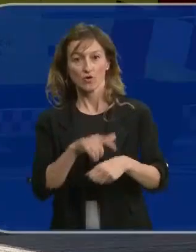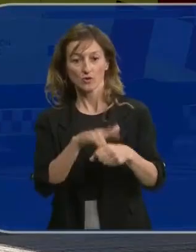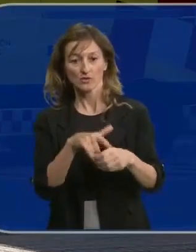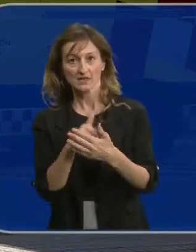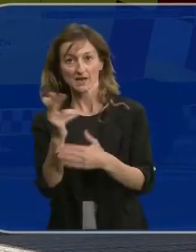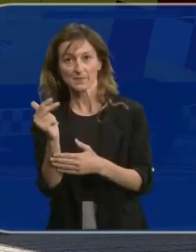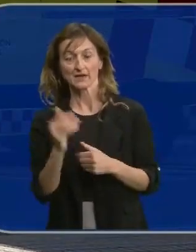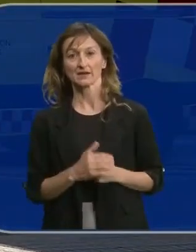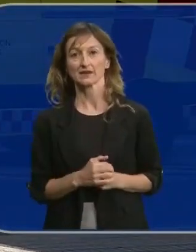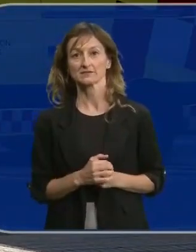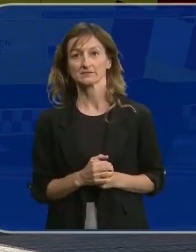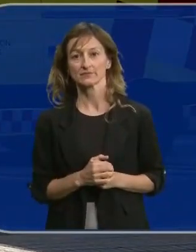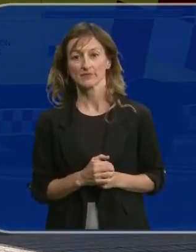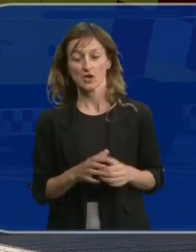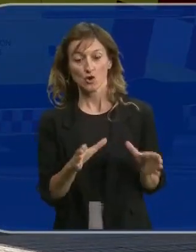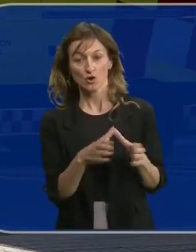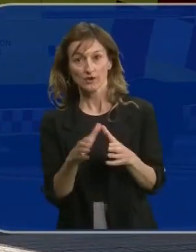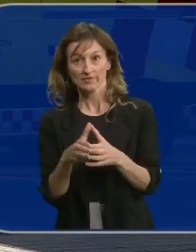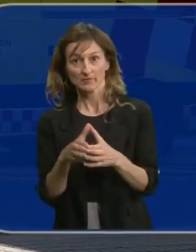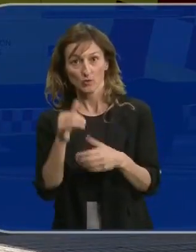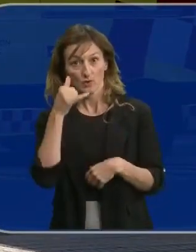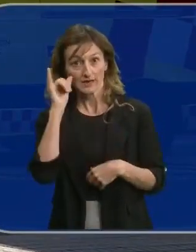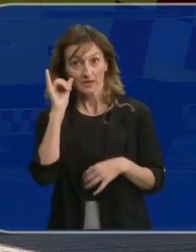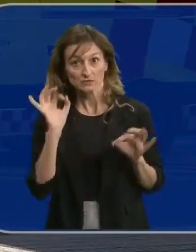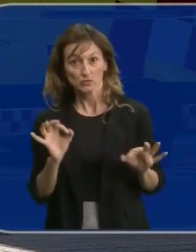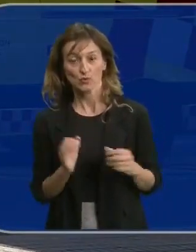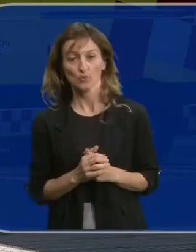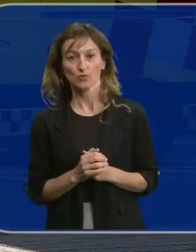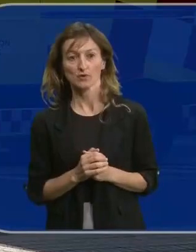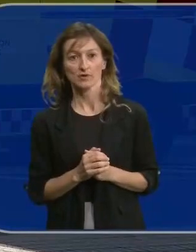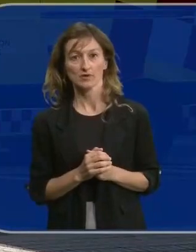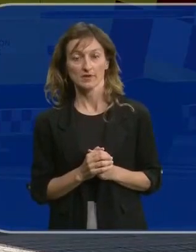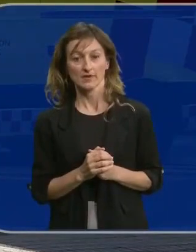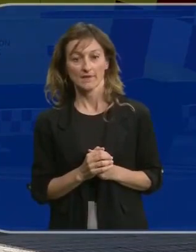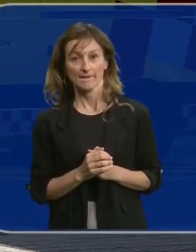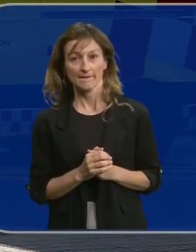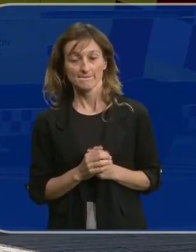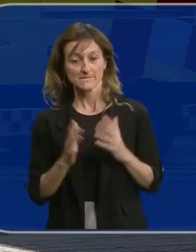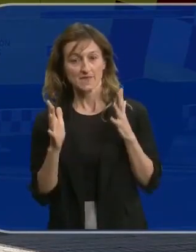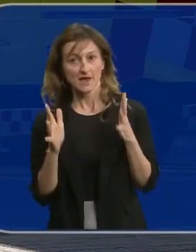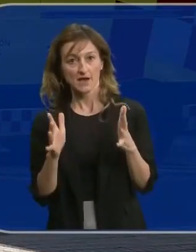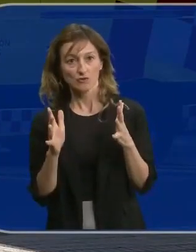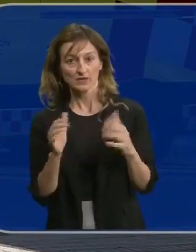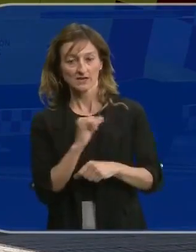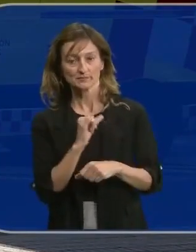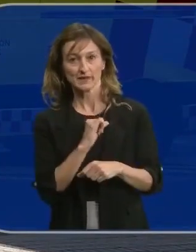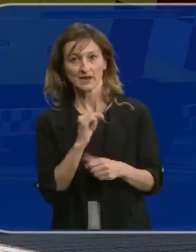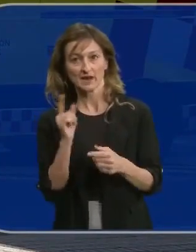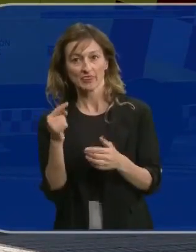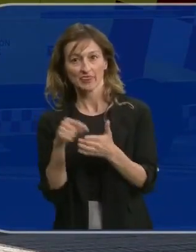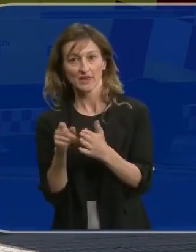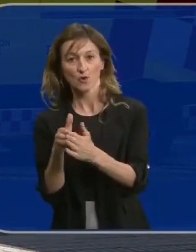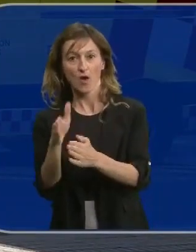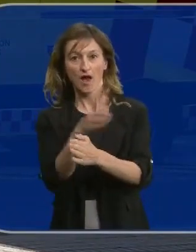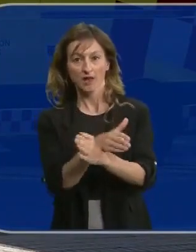de lunes a viernes no obstante para los colectivos vulnerables para los colectivos con especial riesgo la recomendación es no esperar a ese